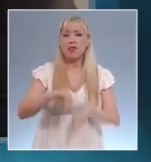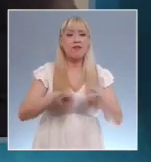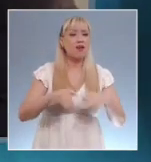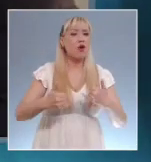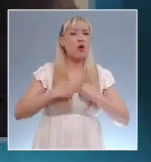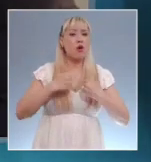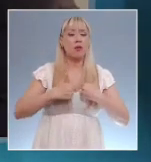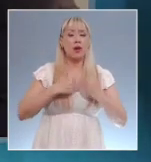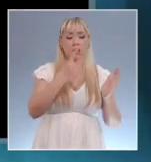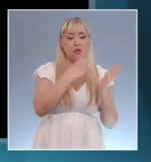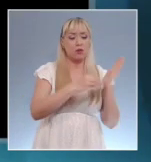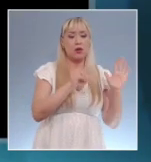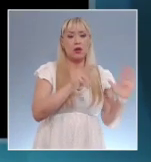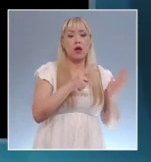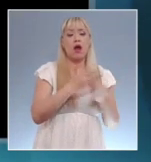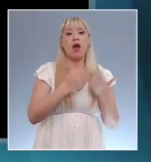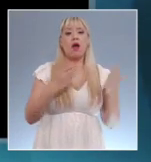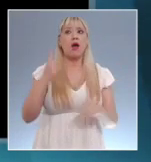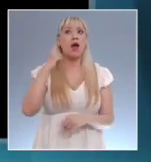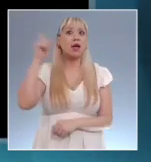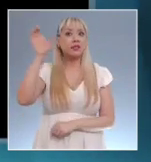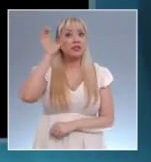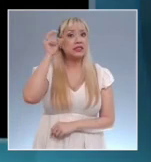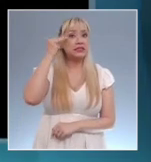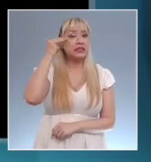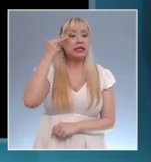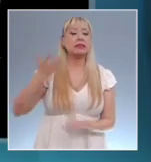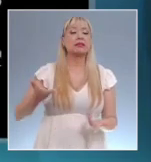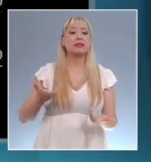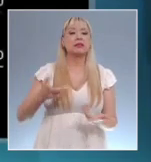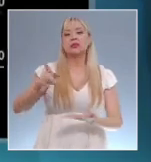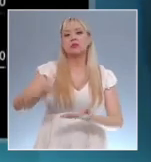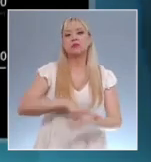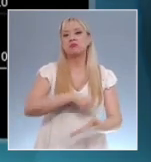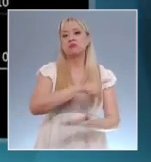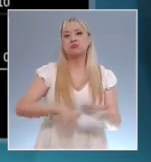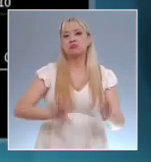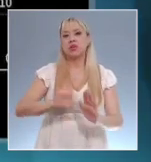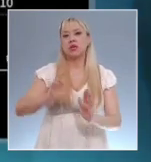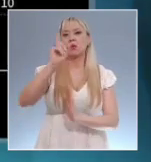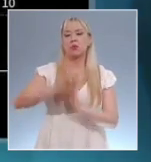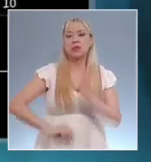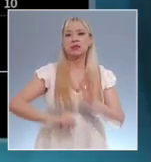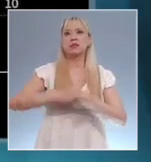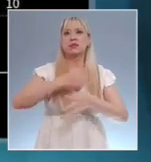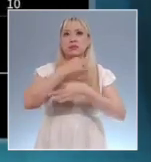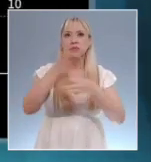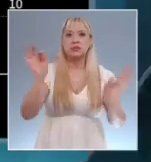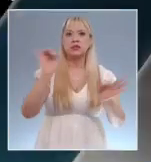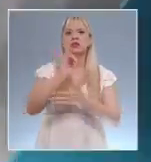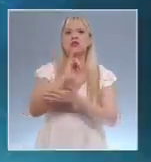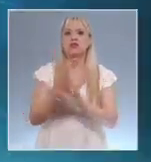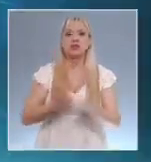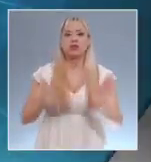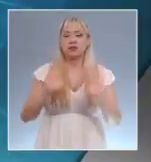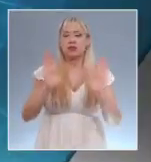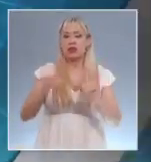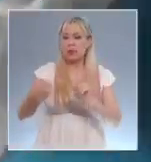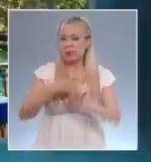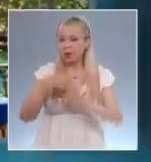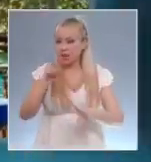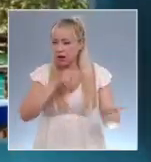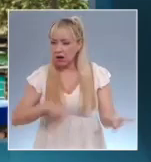de China suspenderá la publicación mensual de dichos datos hasta que mejoren y optimicen los estudios sobre el mercado laboral.